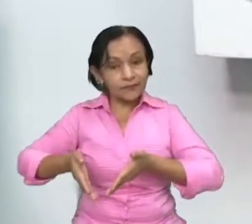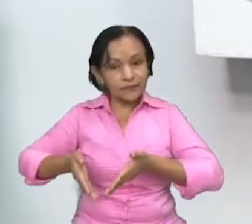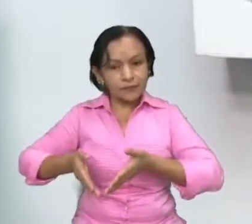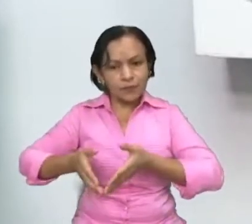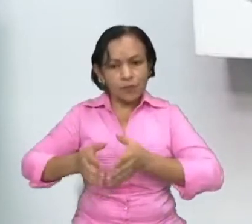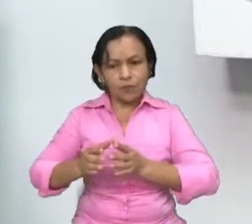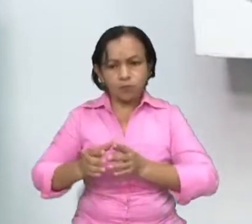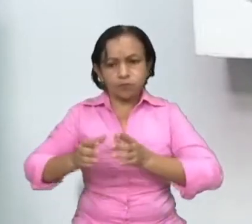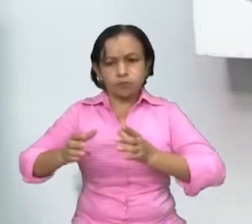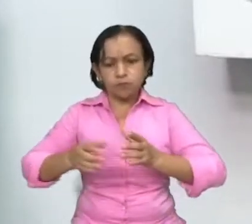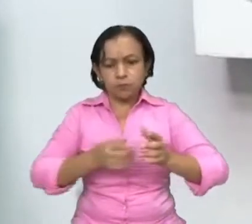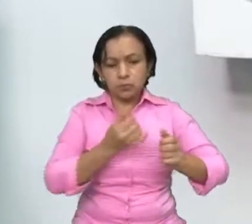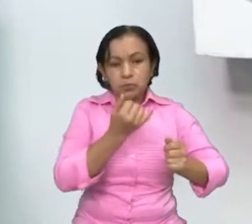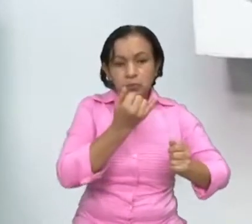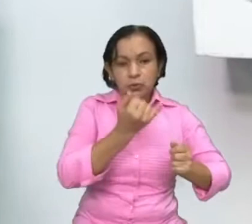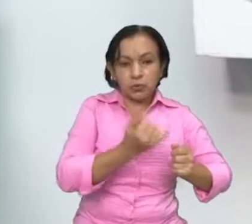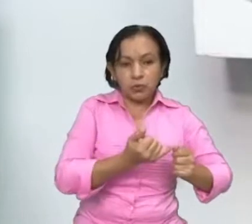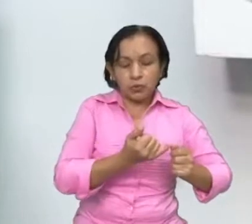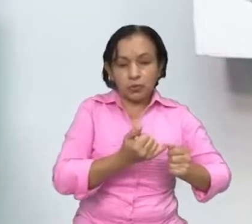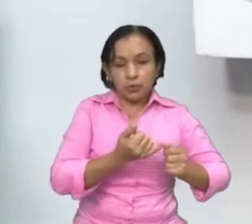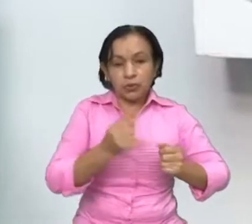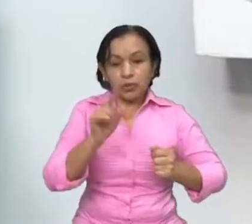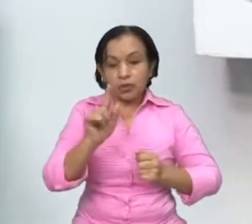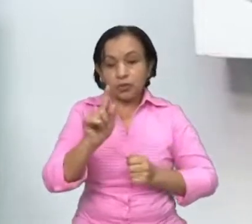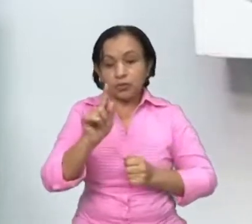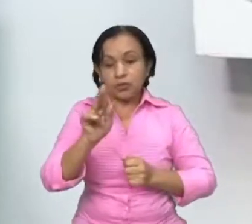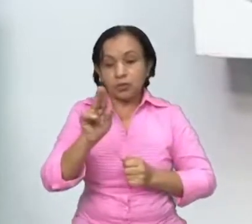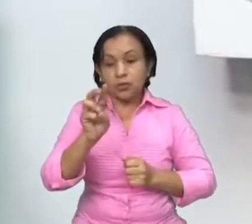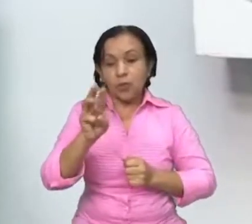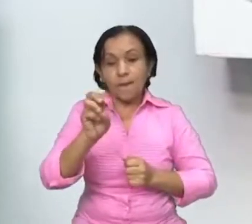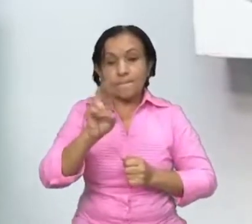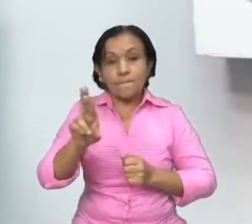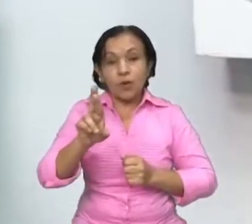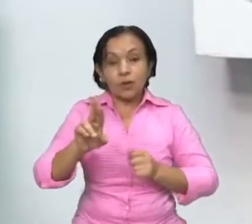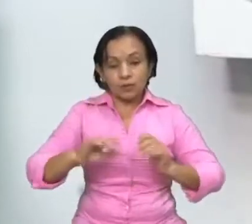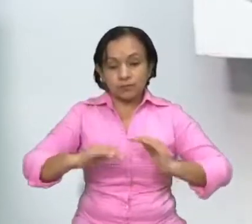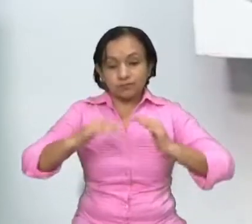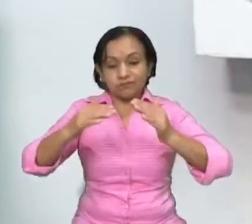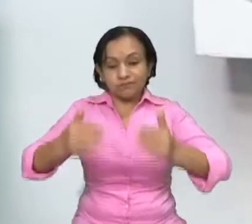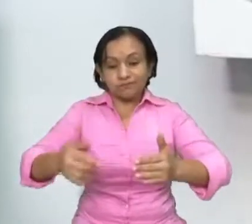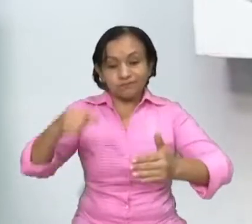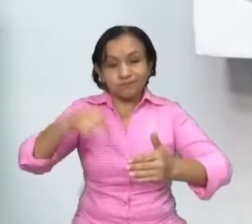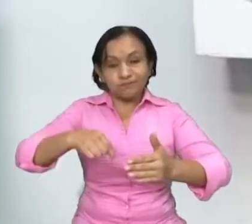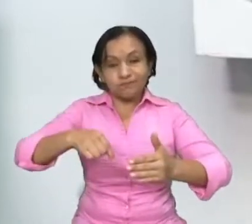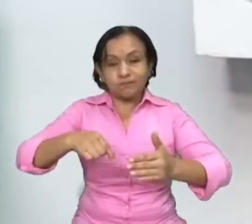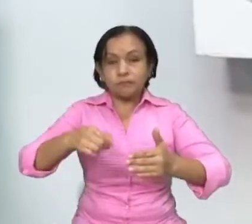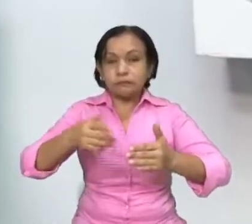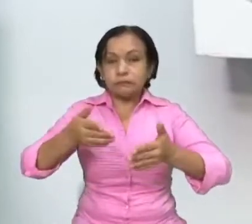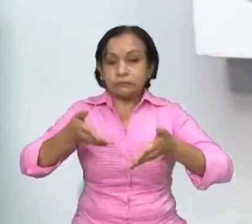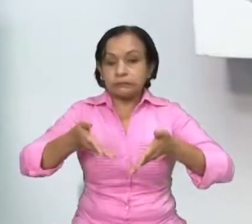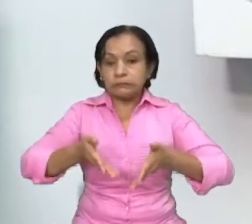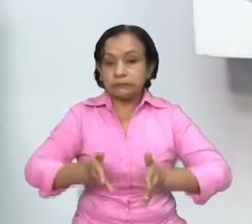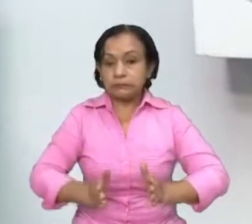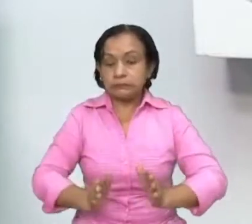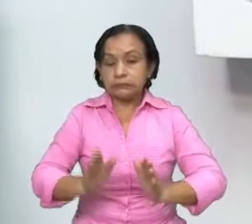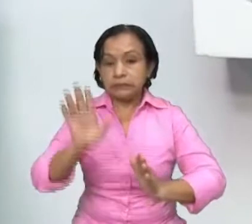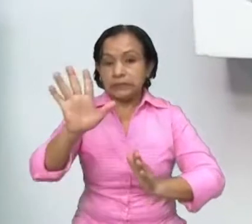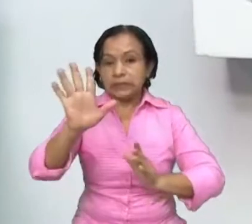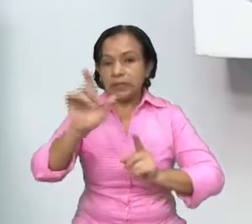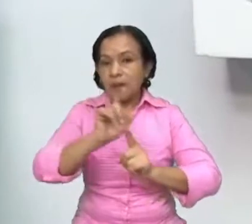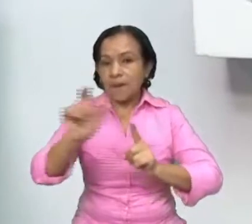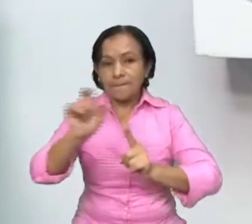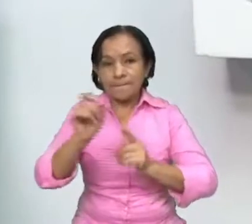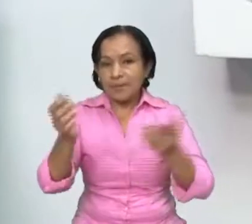estaba grande y uno pequeño y tenía un tumor en la placenta. La posibilidad de que esos bebés sobrevivieran al 5º